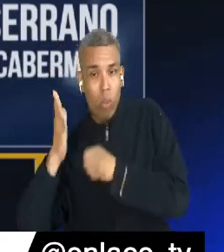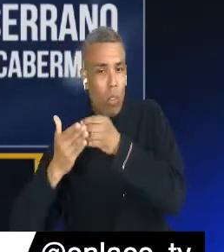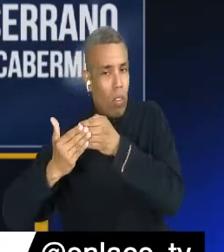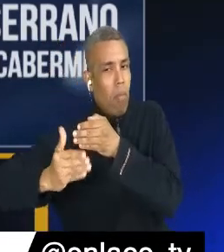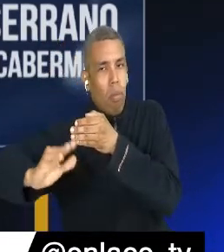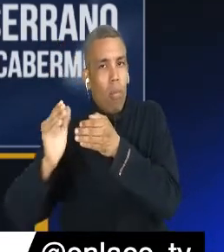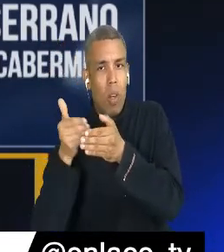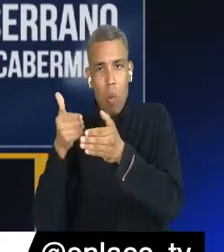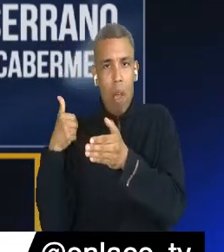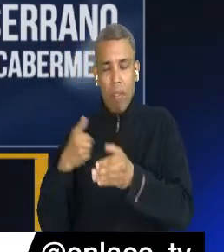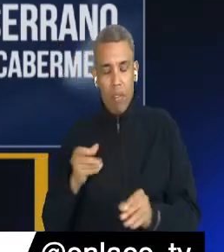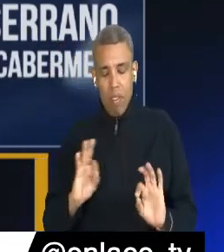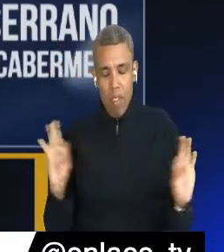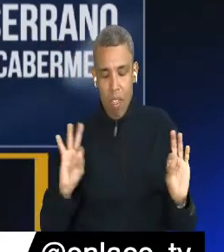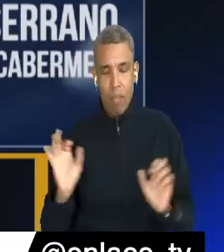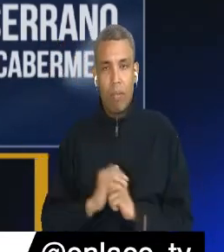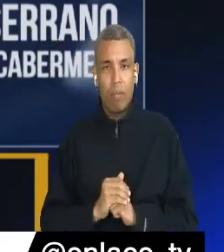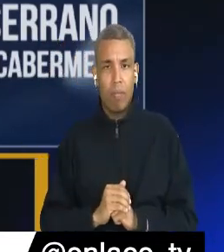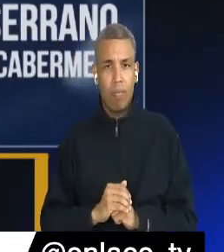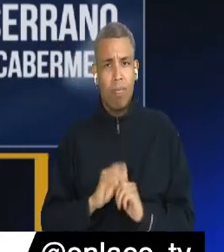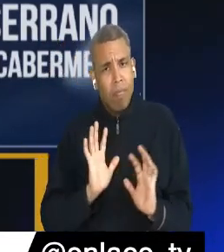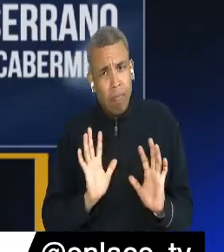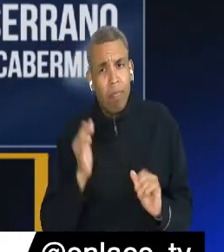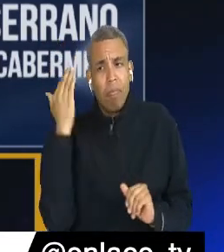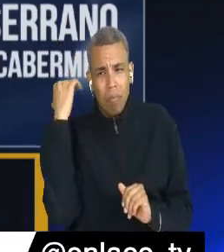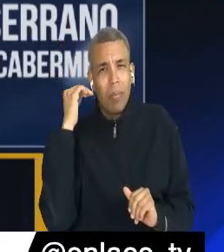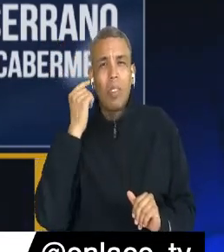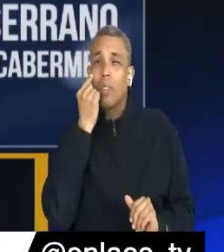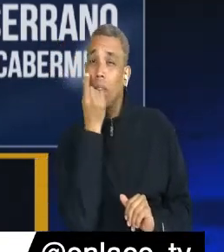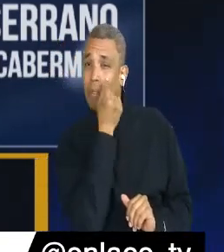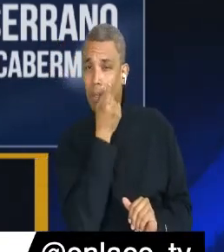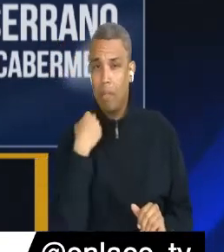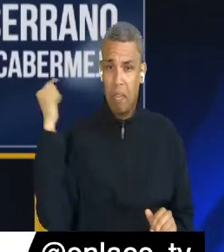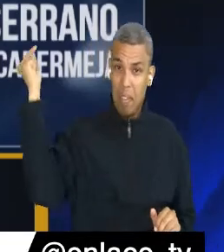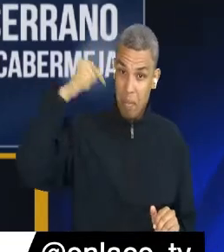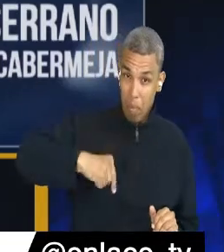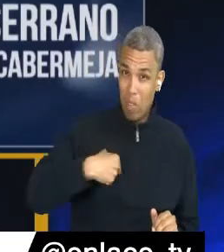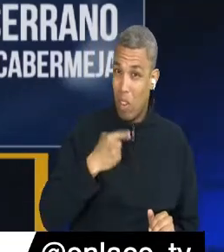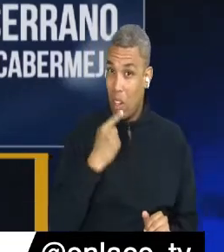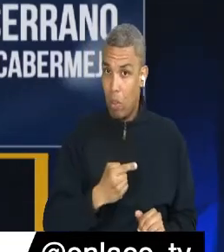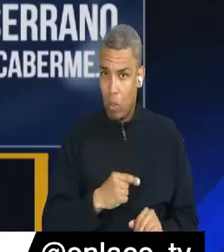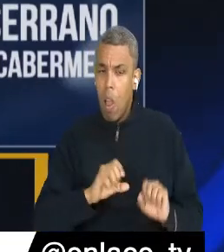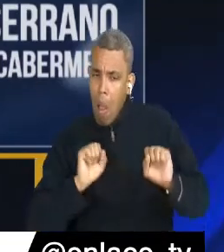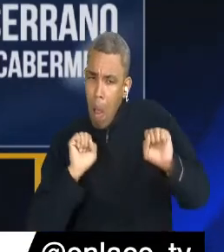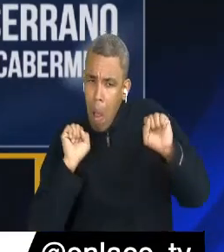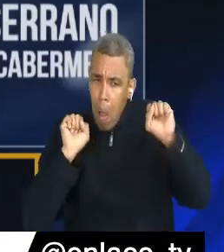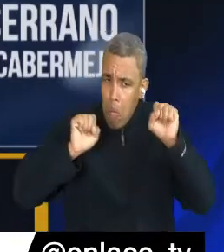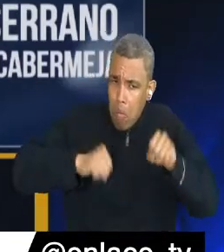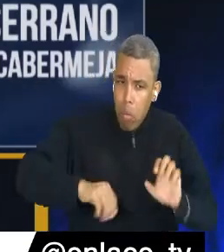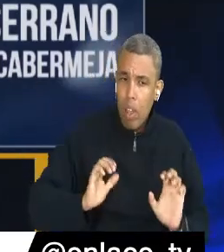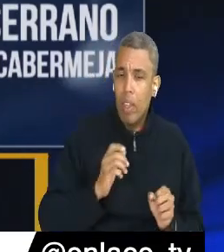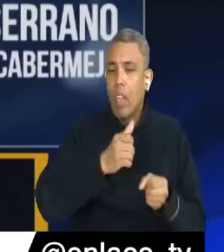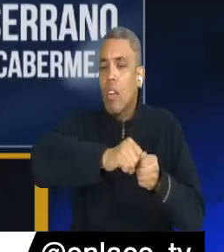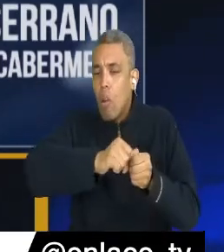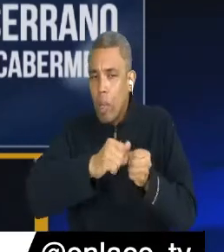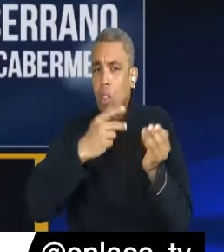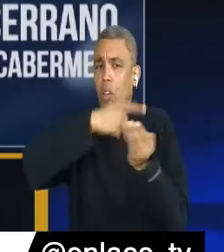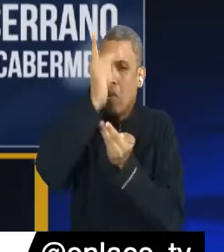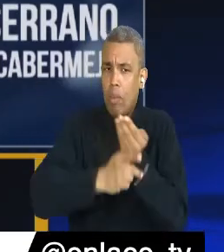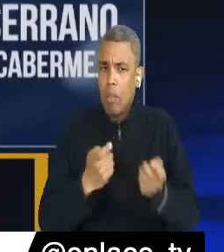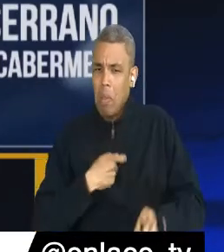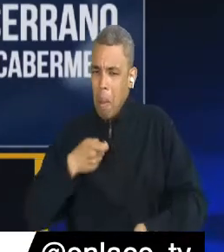quisimos escuchar de primera mano del presidente de Ecopetrol, Juan Carlos Echeverry, ¿qué significaba